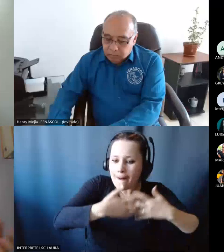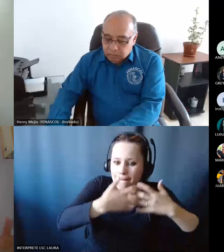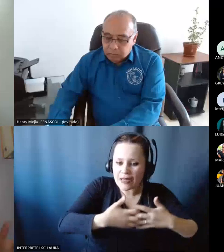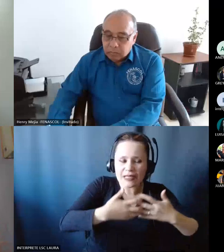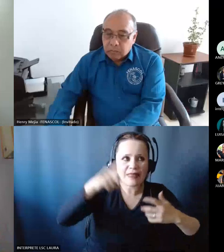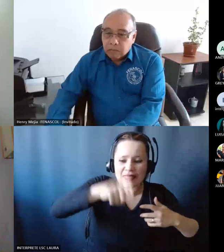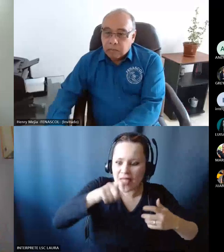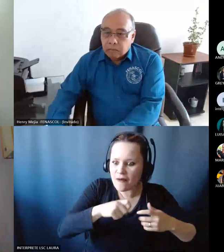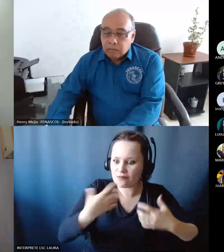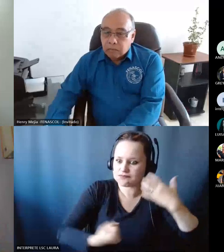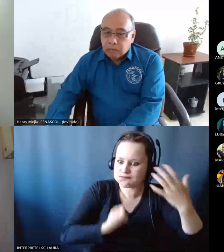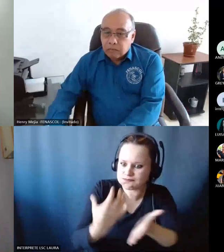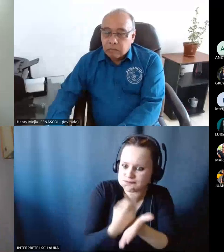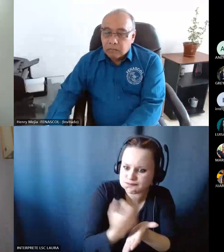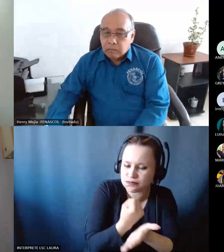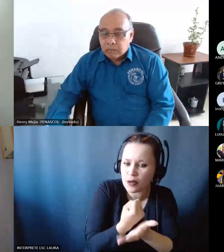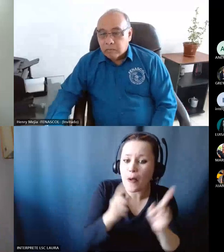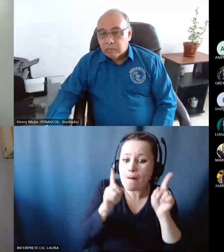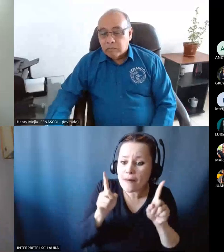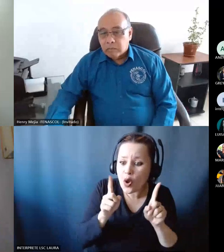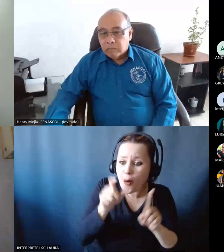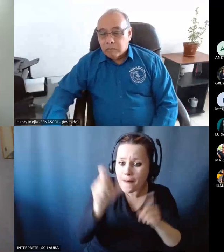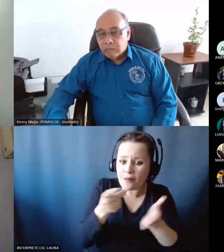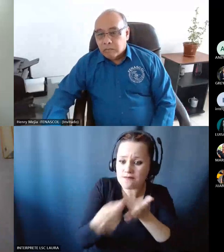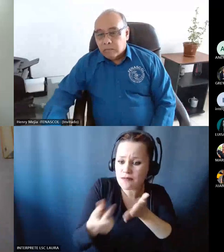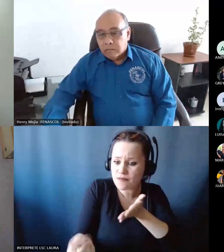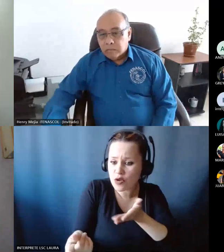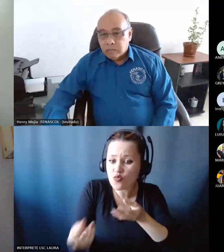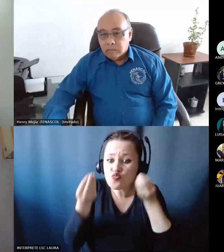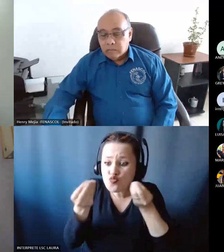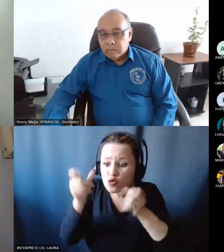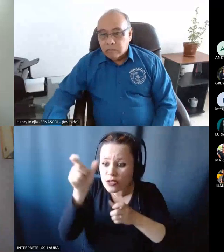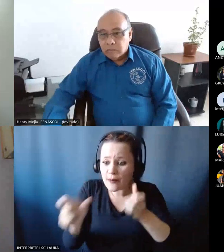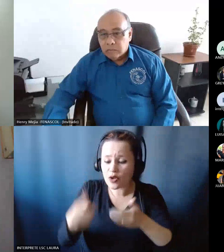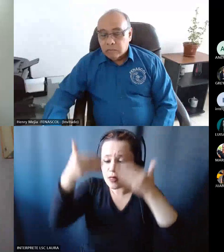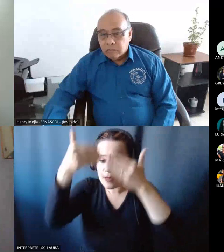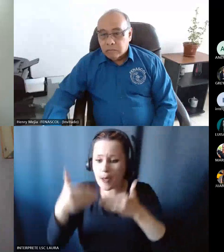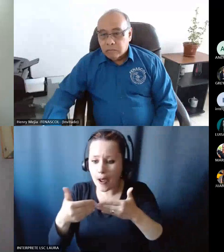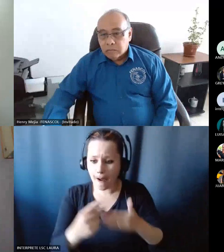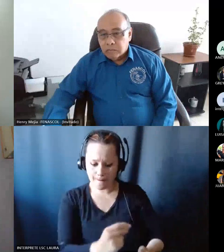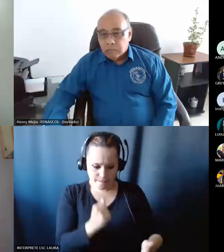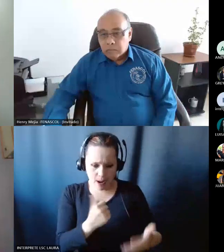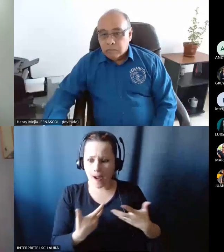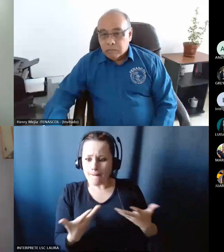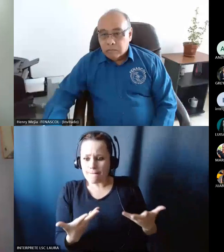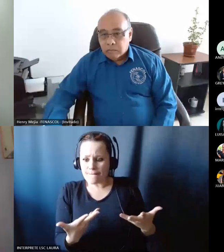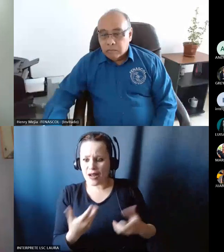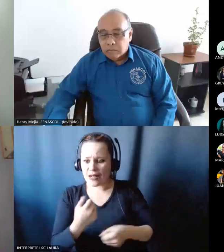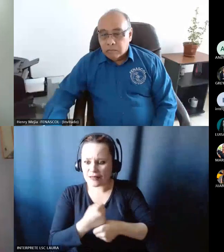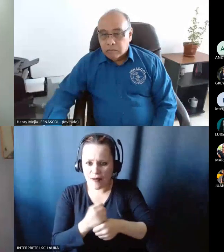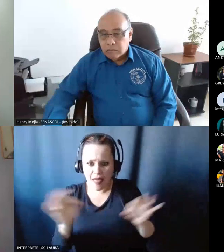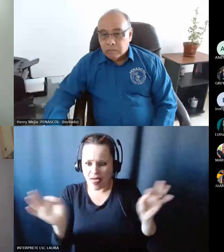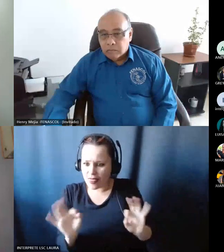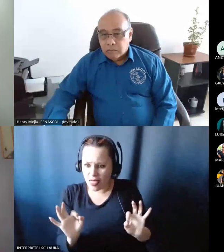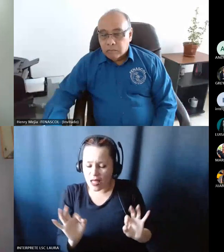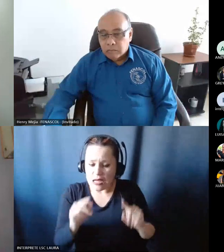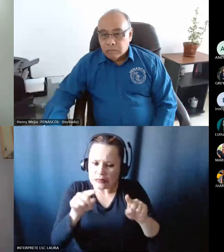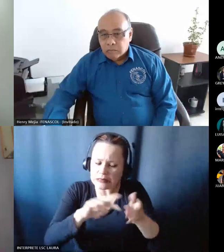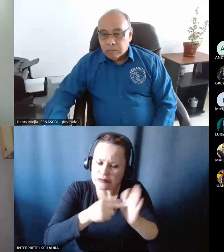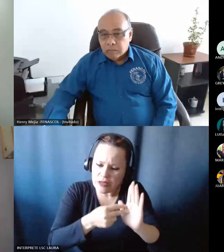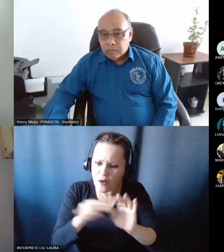infortunadamente muchas de ellas tenían una discapacidad y el significado que tiene para una comunidad para